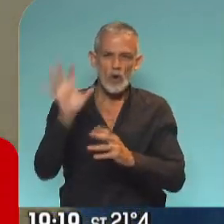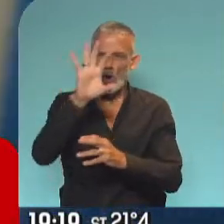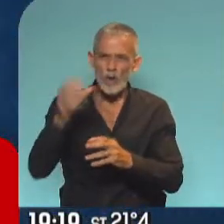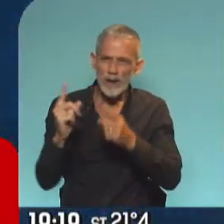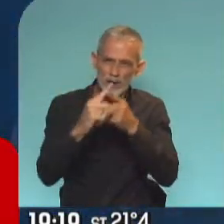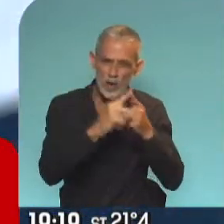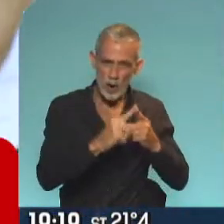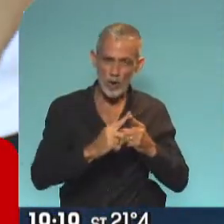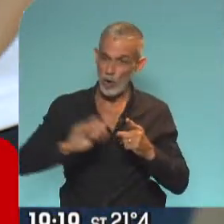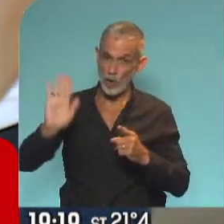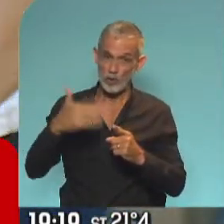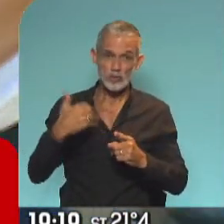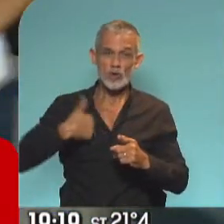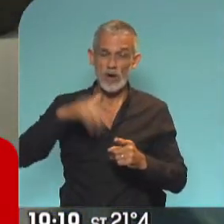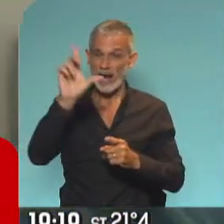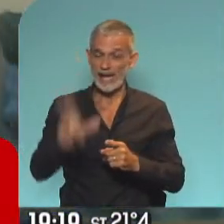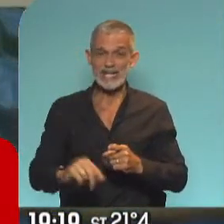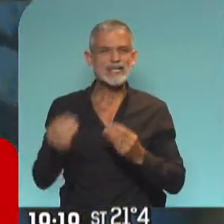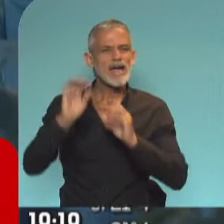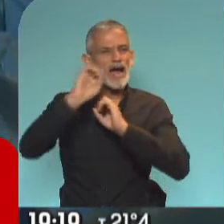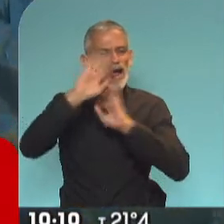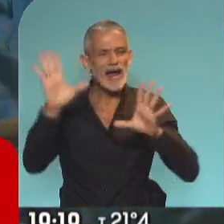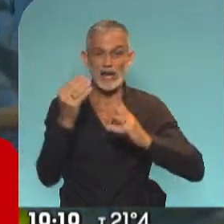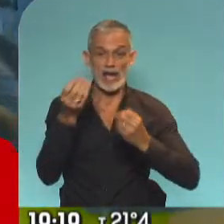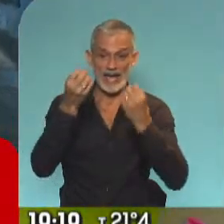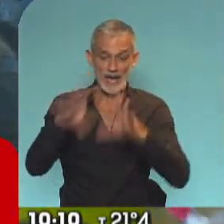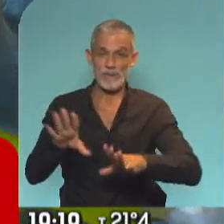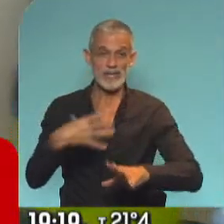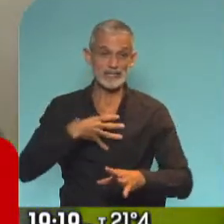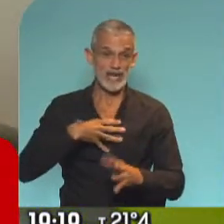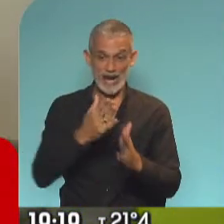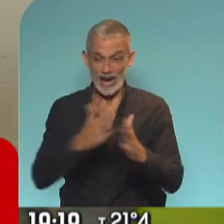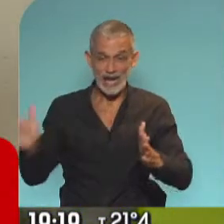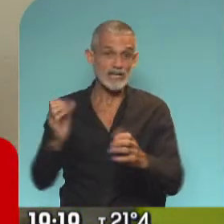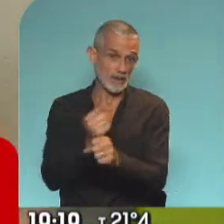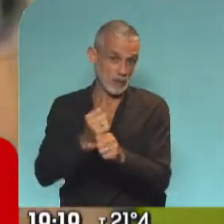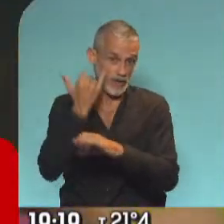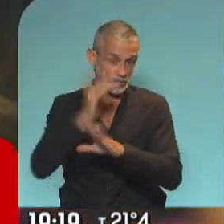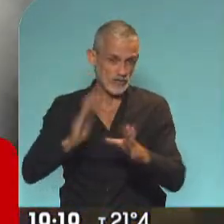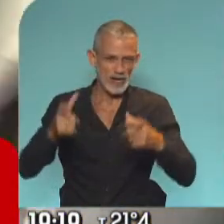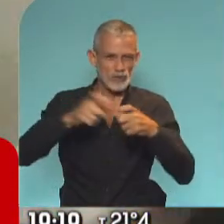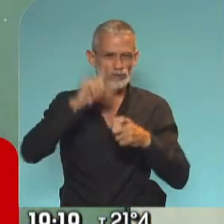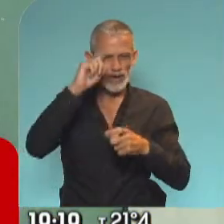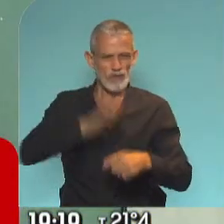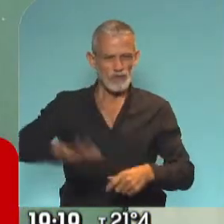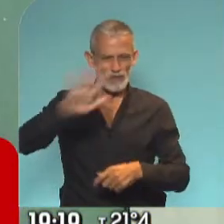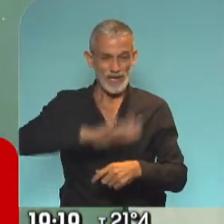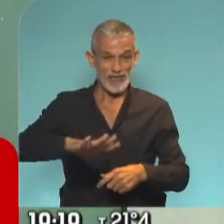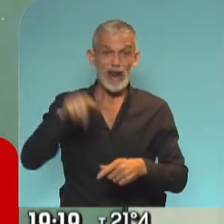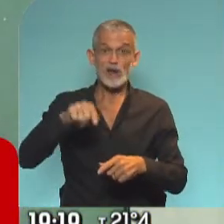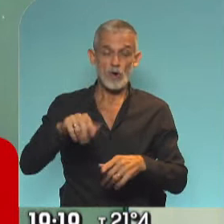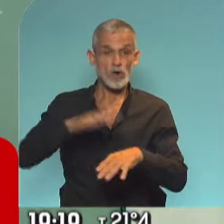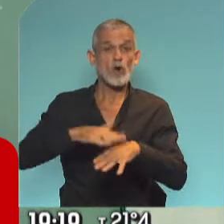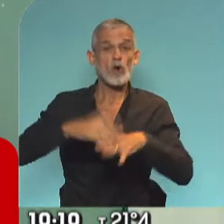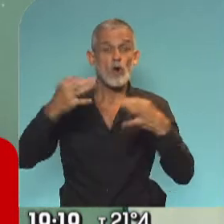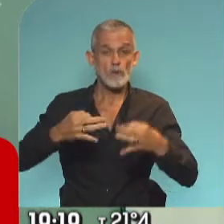gobiernos provinciales, es la claridad del comienzo del ciclo lectivo que ya fue aprobado por el Consejo Federal y hoy estamos asumiendo el